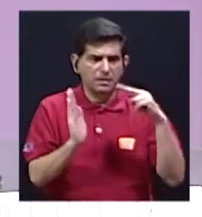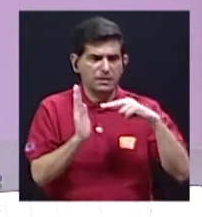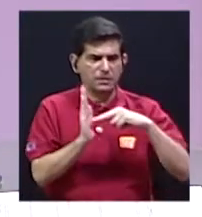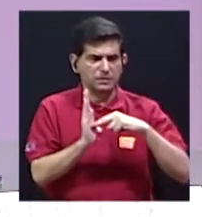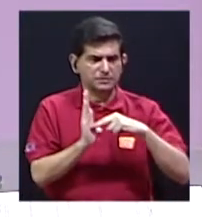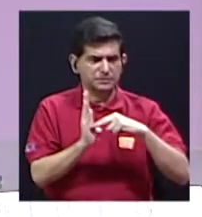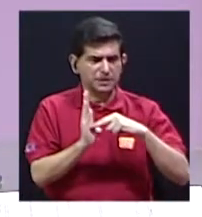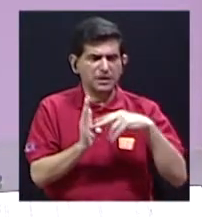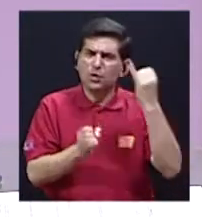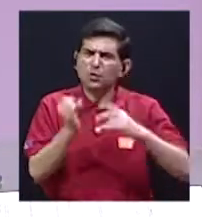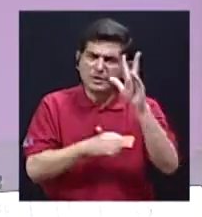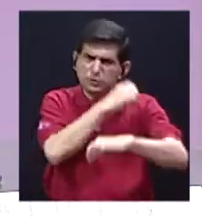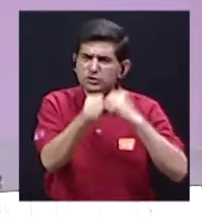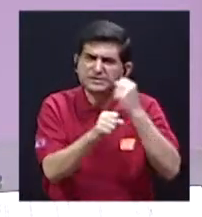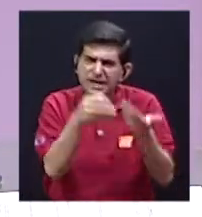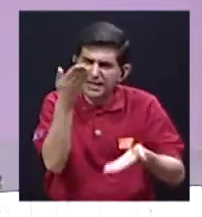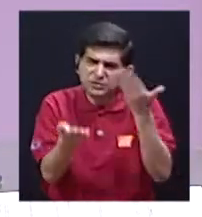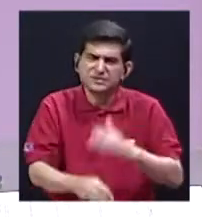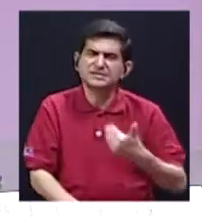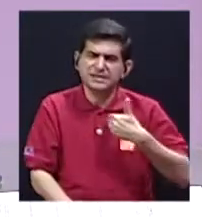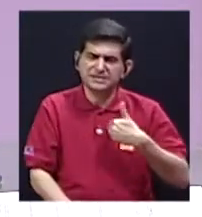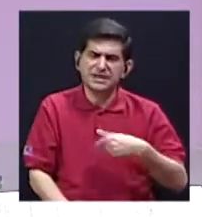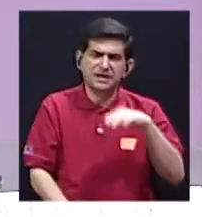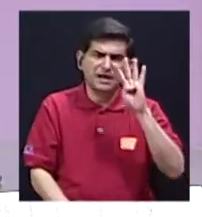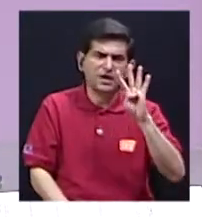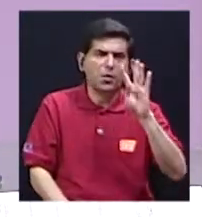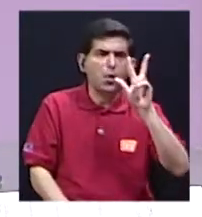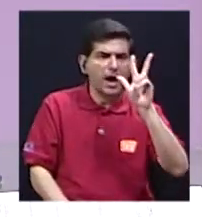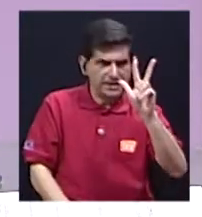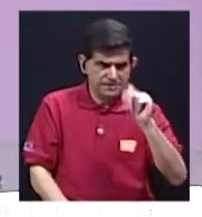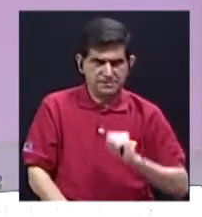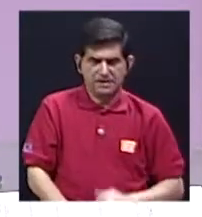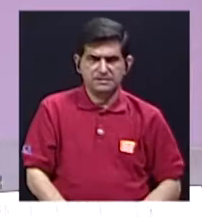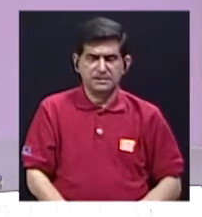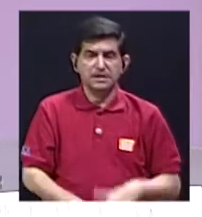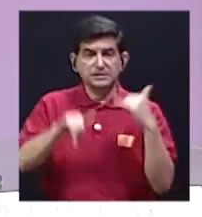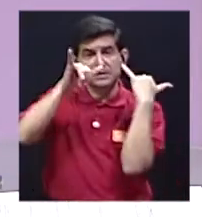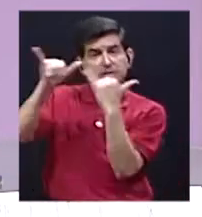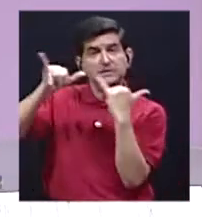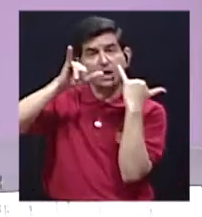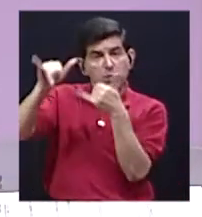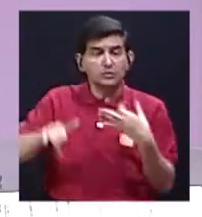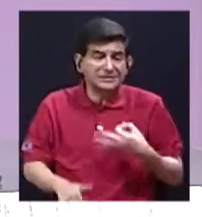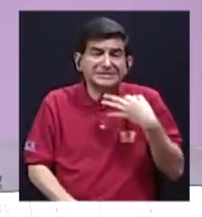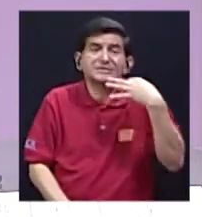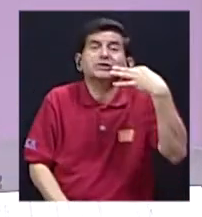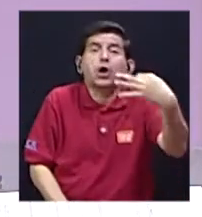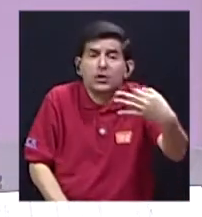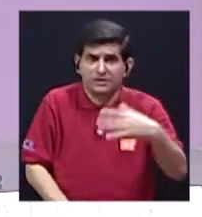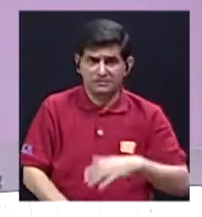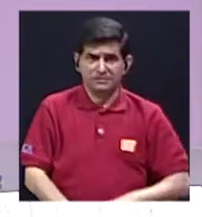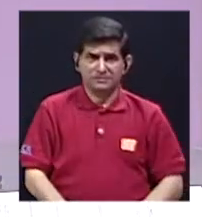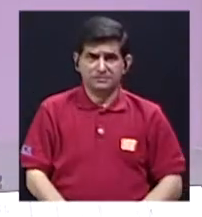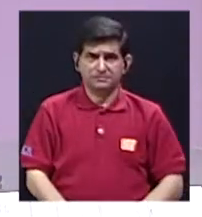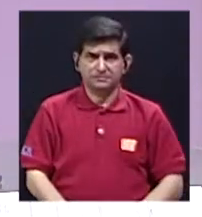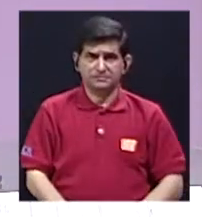en los últimos tres años prácticamente hemos tenido 43 denuncias diarias por